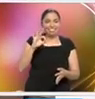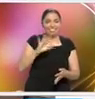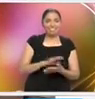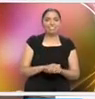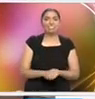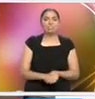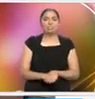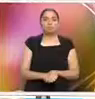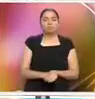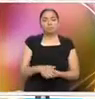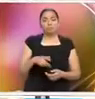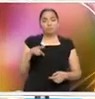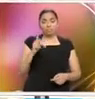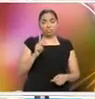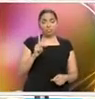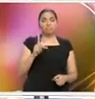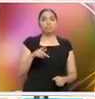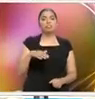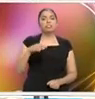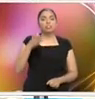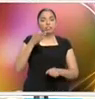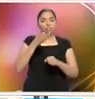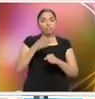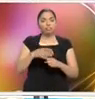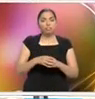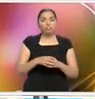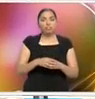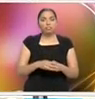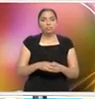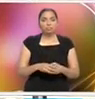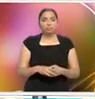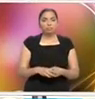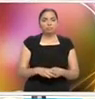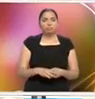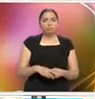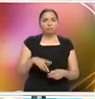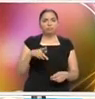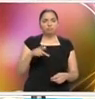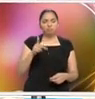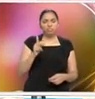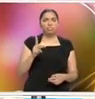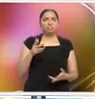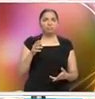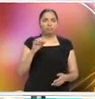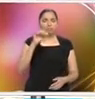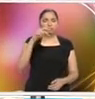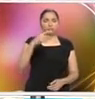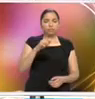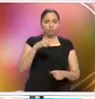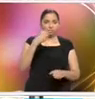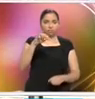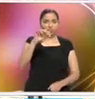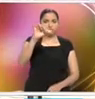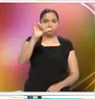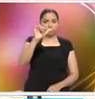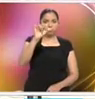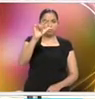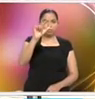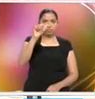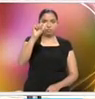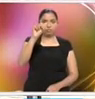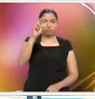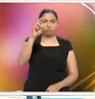exactamente. Y sus obras, lo que sí tenían eran que eran como un poco como el Alarma, ¿no? O sea, si tú te pones a hacer la